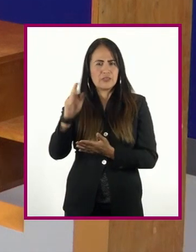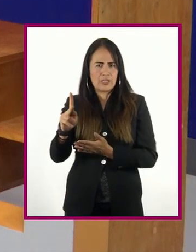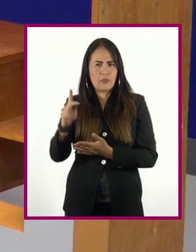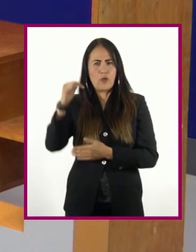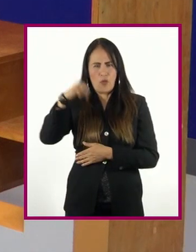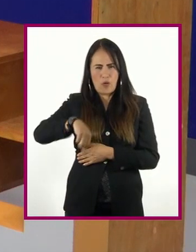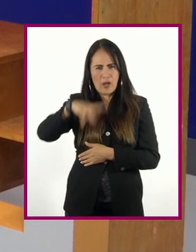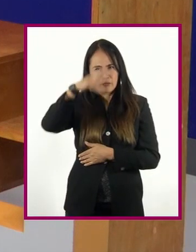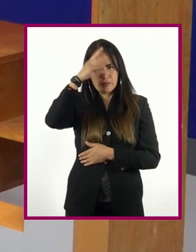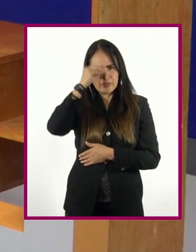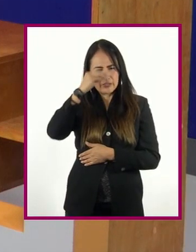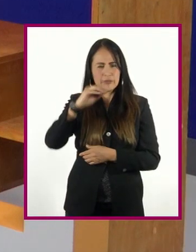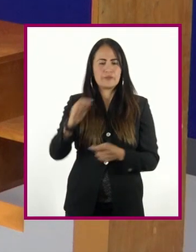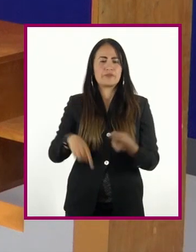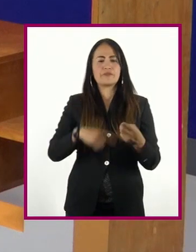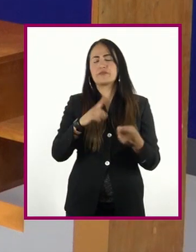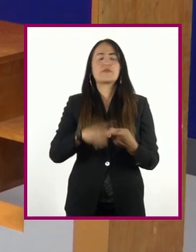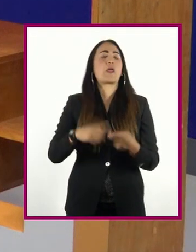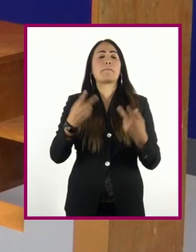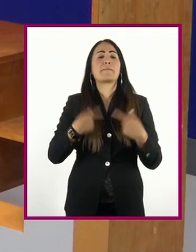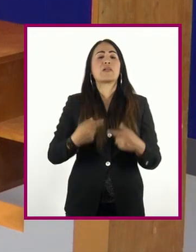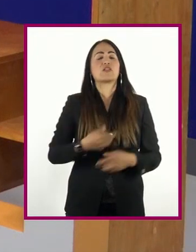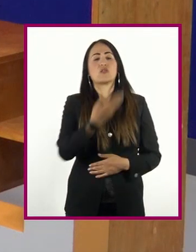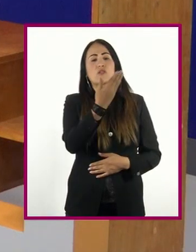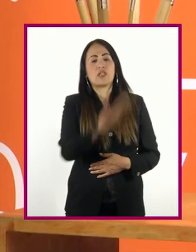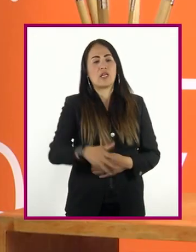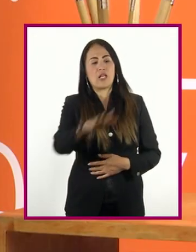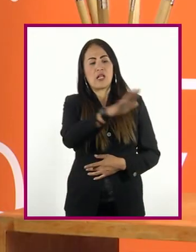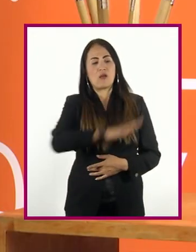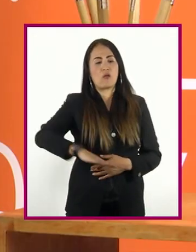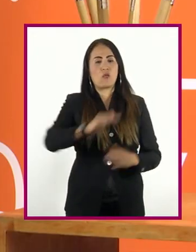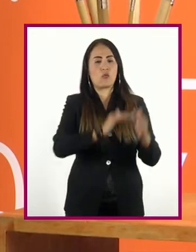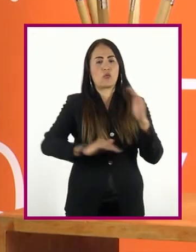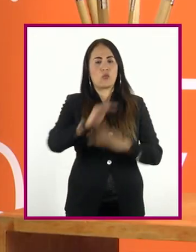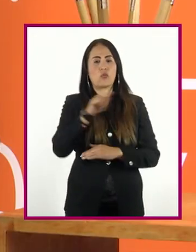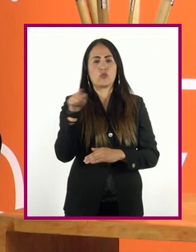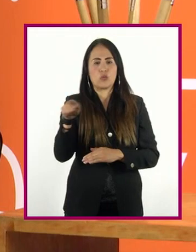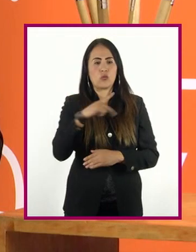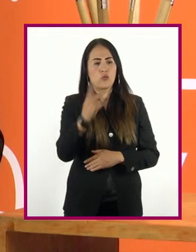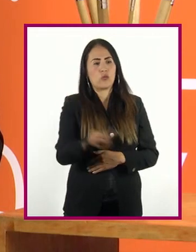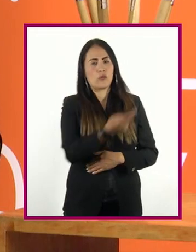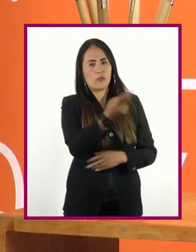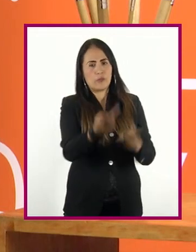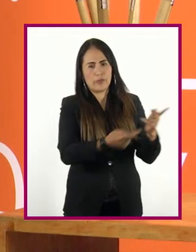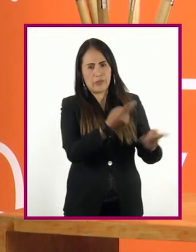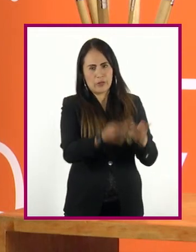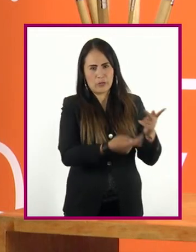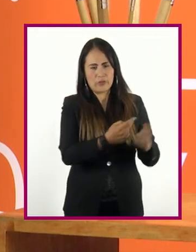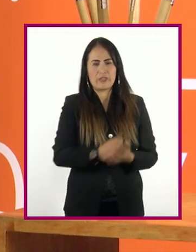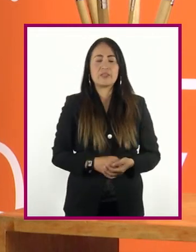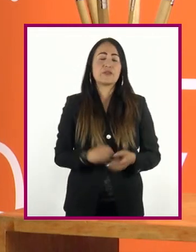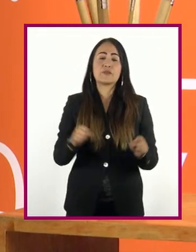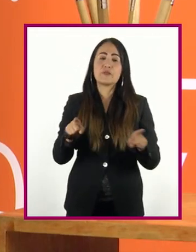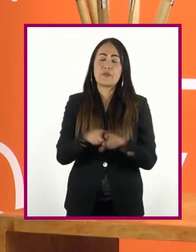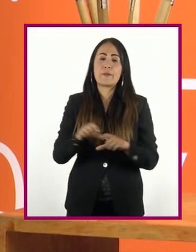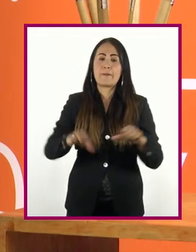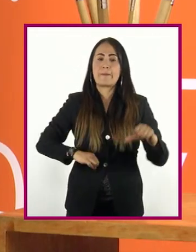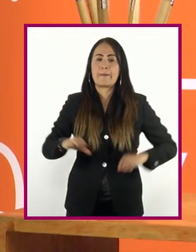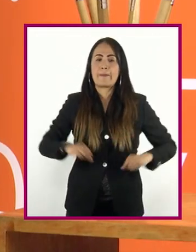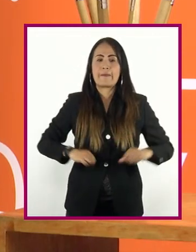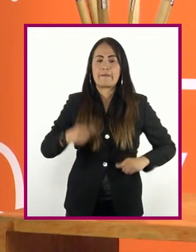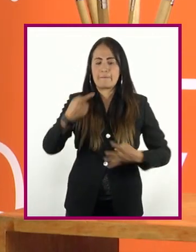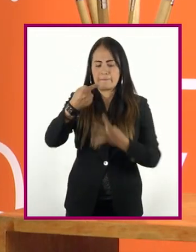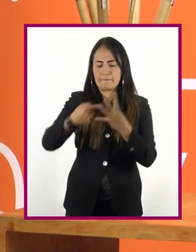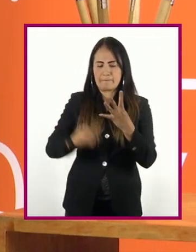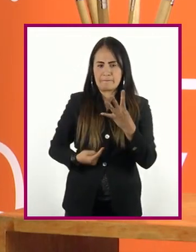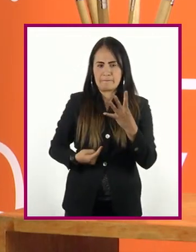aprendizaje esperado, entrevista a una persona relevante de su localidad y recuerden realizar las actividades que se sugieren